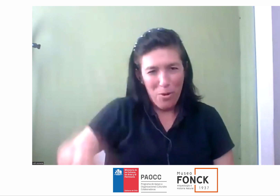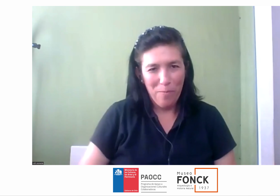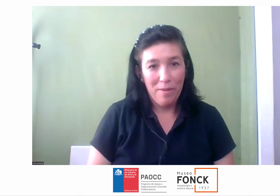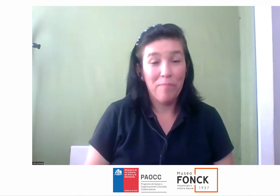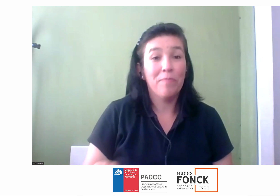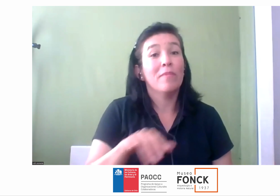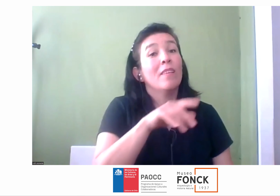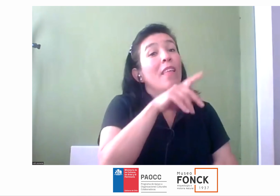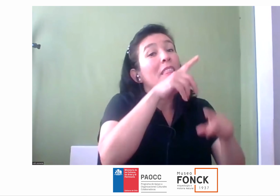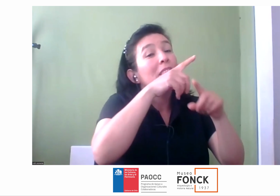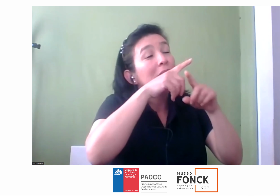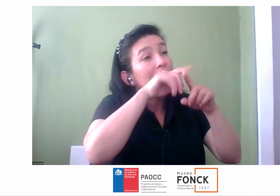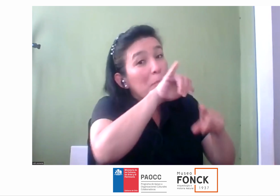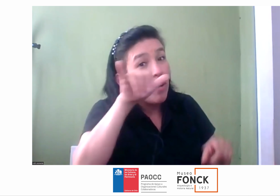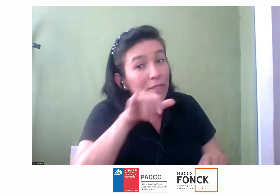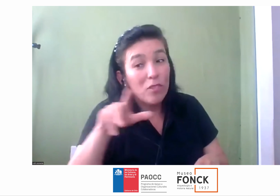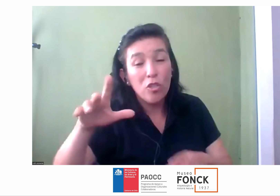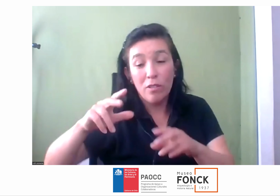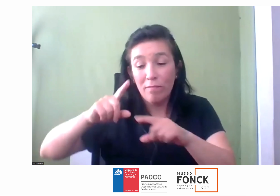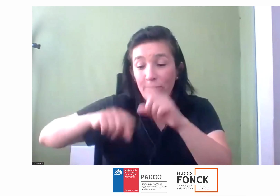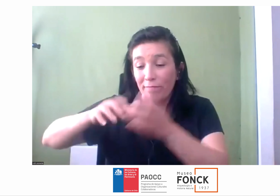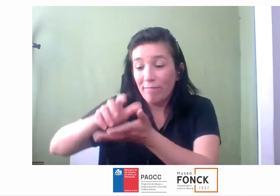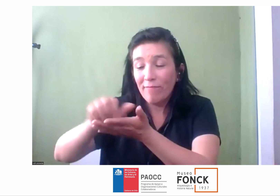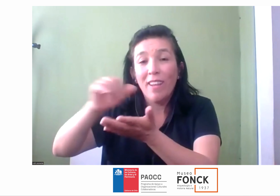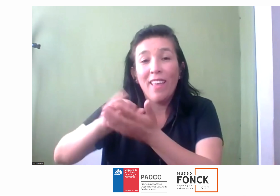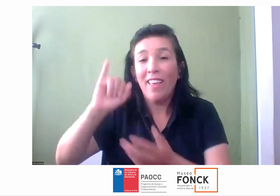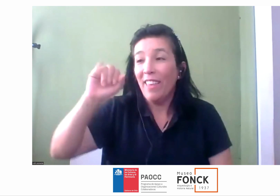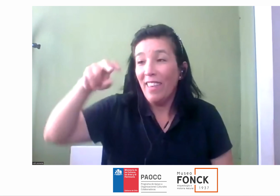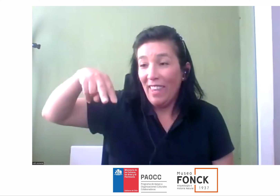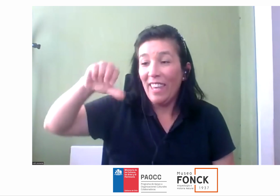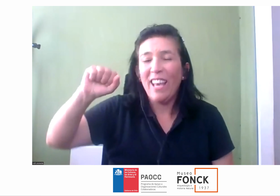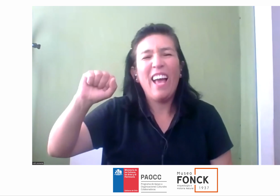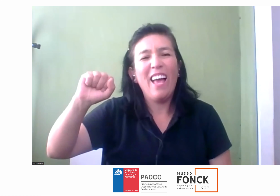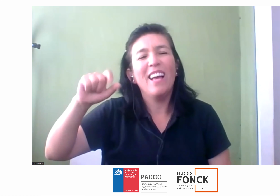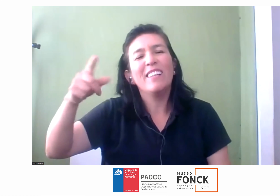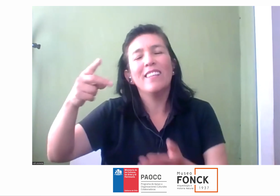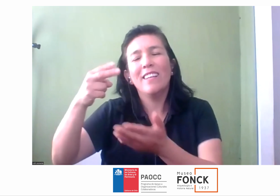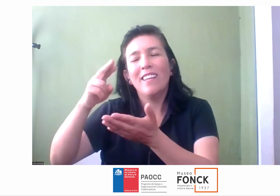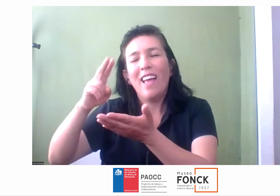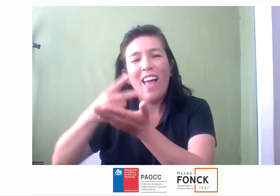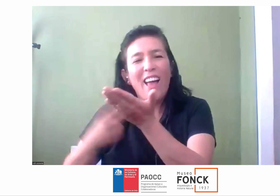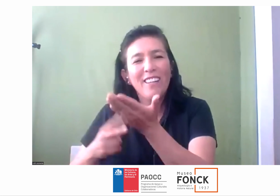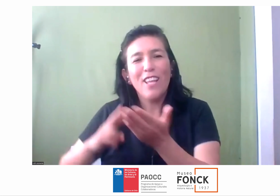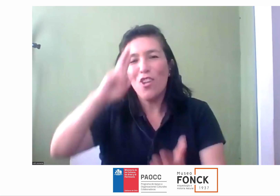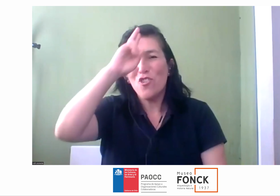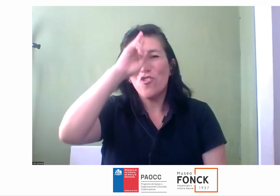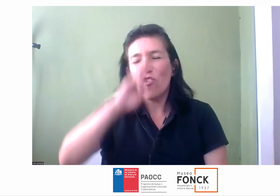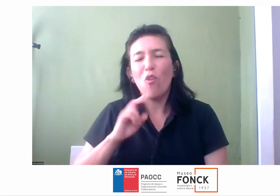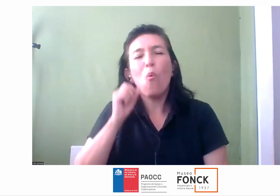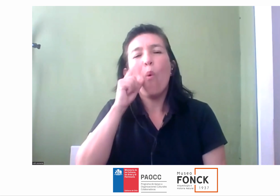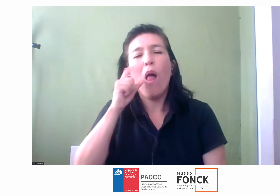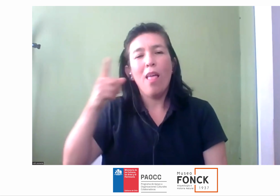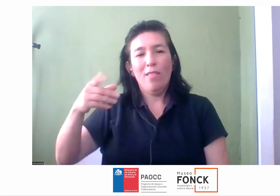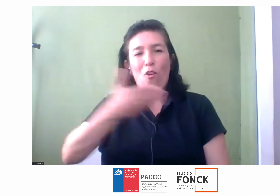alfarería incaica, ahí el arte juega otro rol. El arte se incluye un rol más de comunicar un discurso oficial del Estado, que